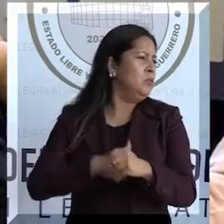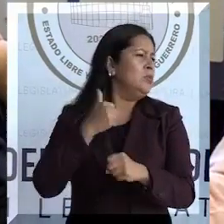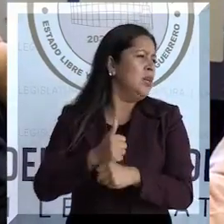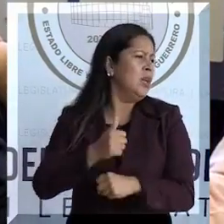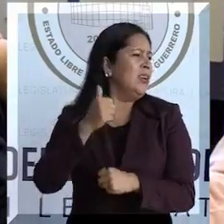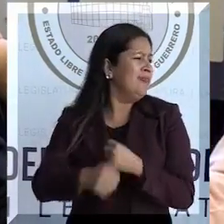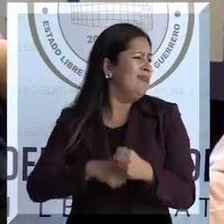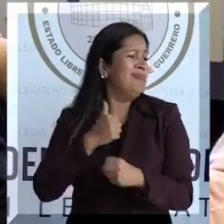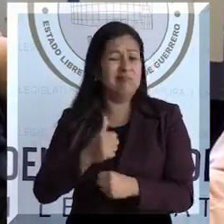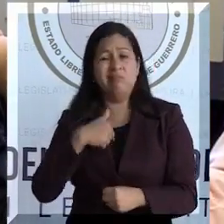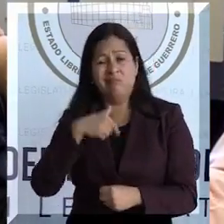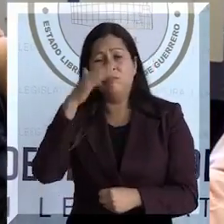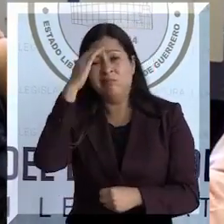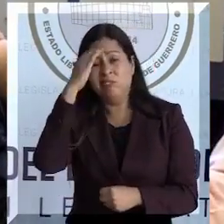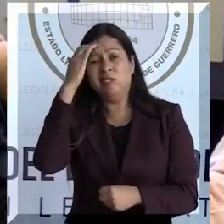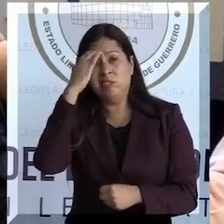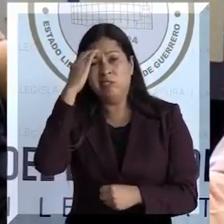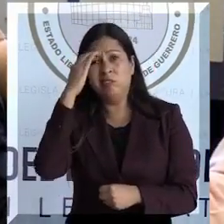el